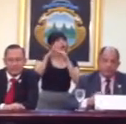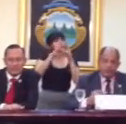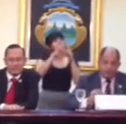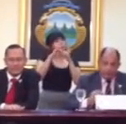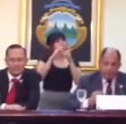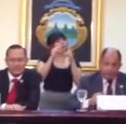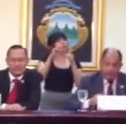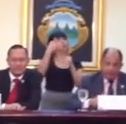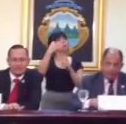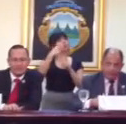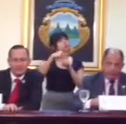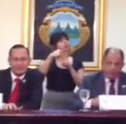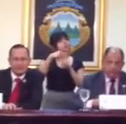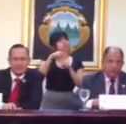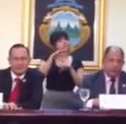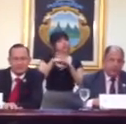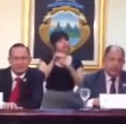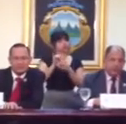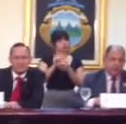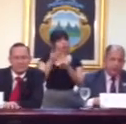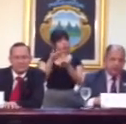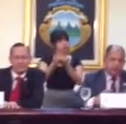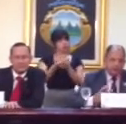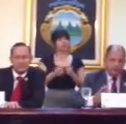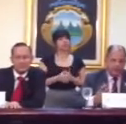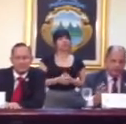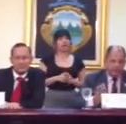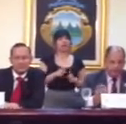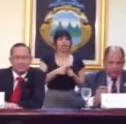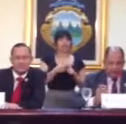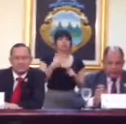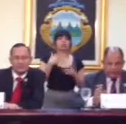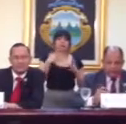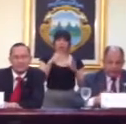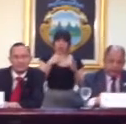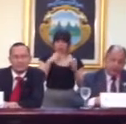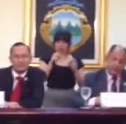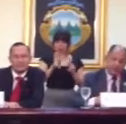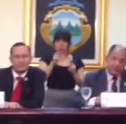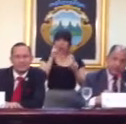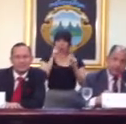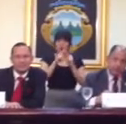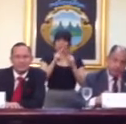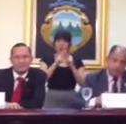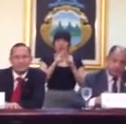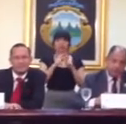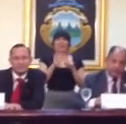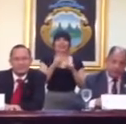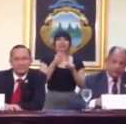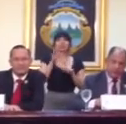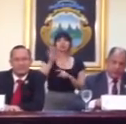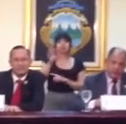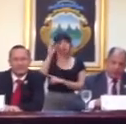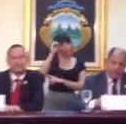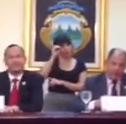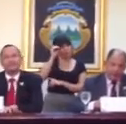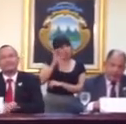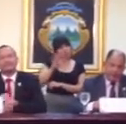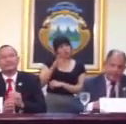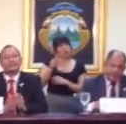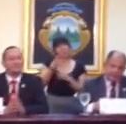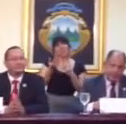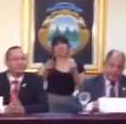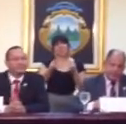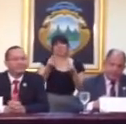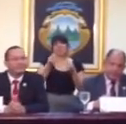muy positiva de la propuesta. Tuve oportunidad de conocer, digamos, desde su punto de vista, lo que eran